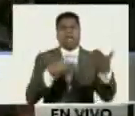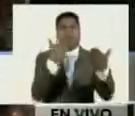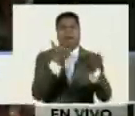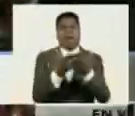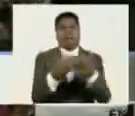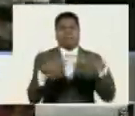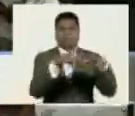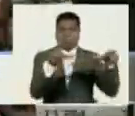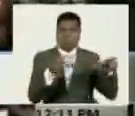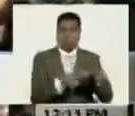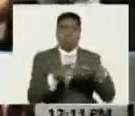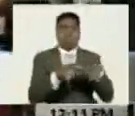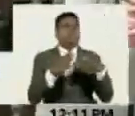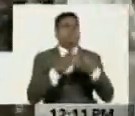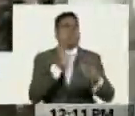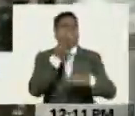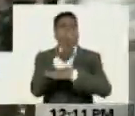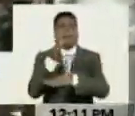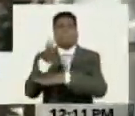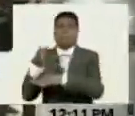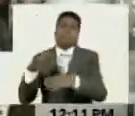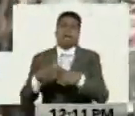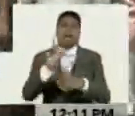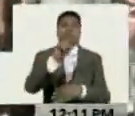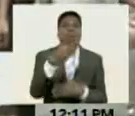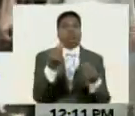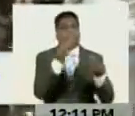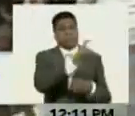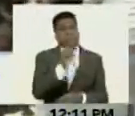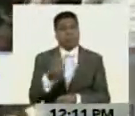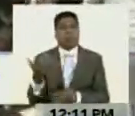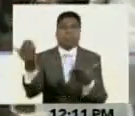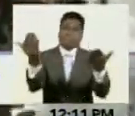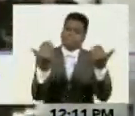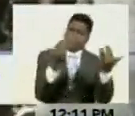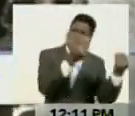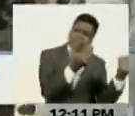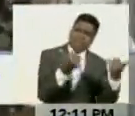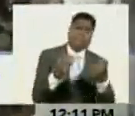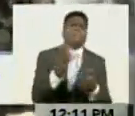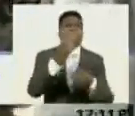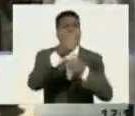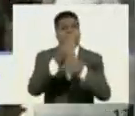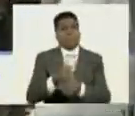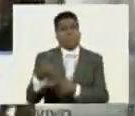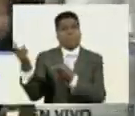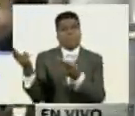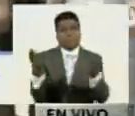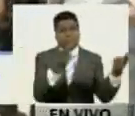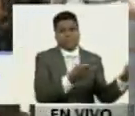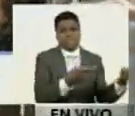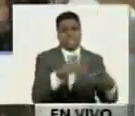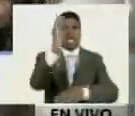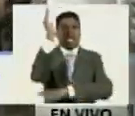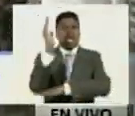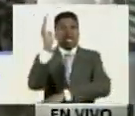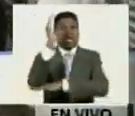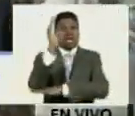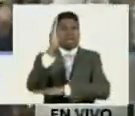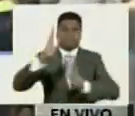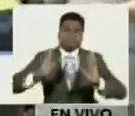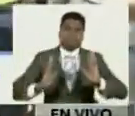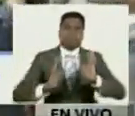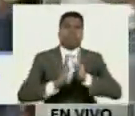garantizar la asistencia con todas las condiciones de seguridad previstas. Esperamos recibir en la iglesia Santa Teresa, como ya es